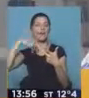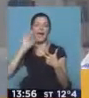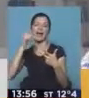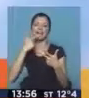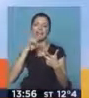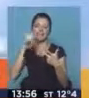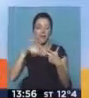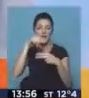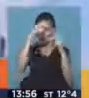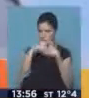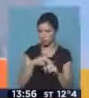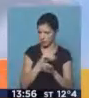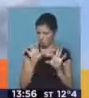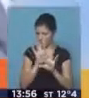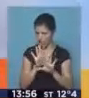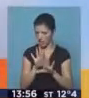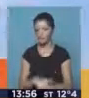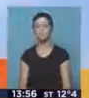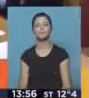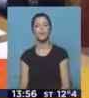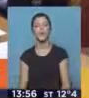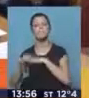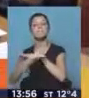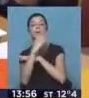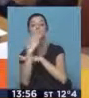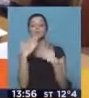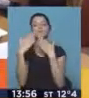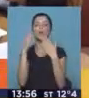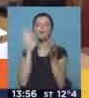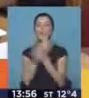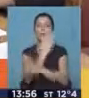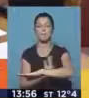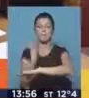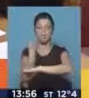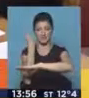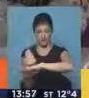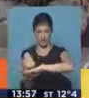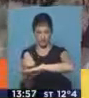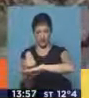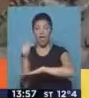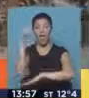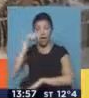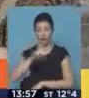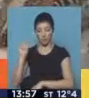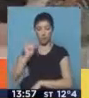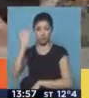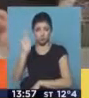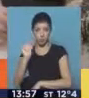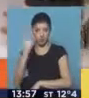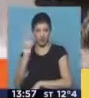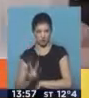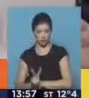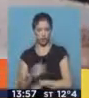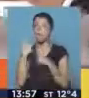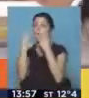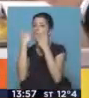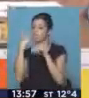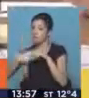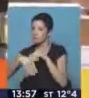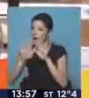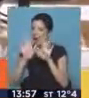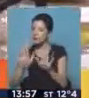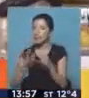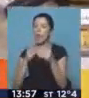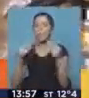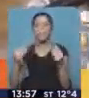de 473 ataques en Pakistán, Yemen, Somalia y Libia desde que el presidente Barack Obama llegó al